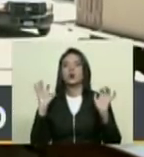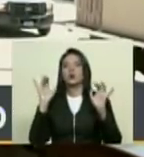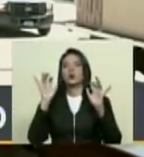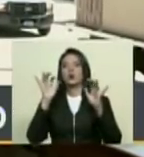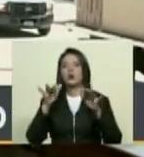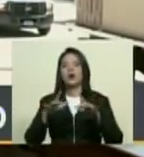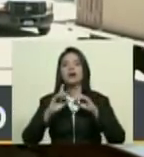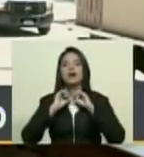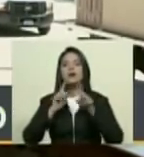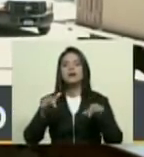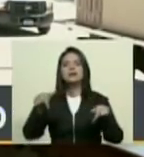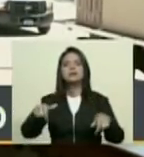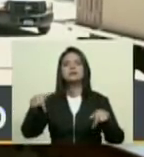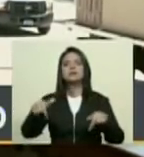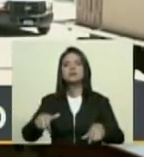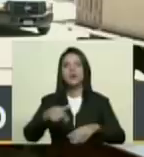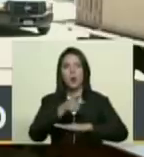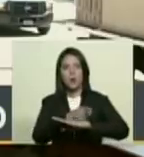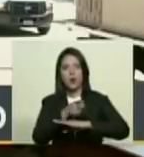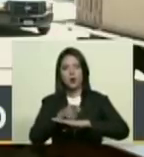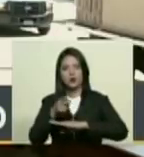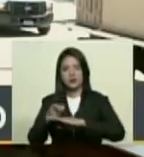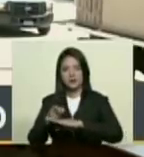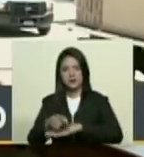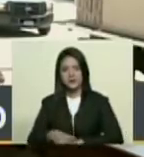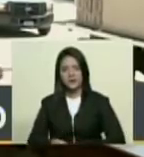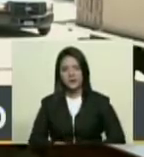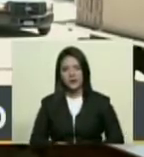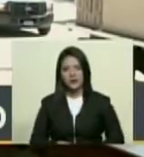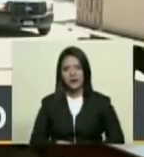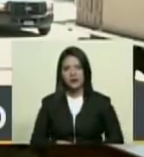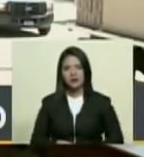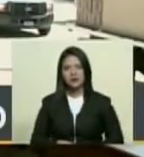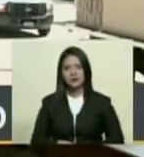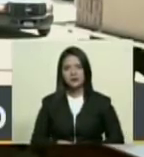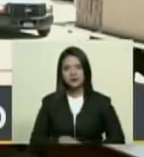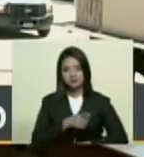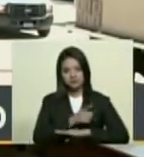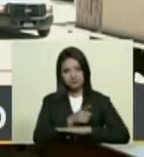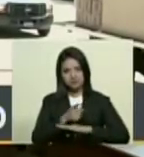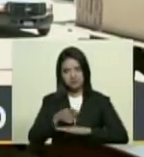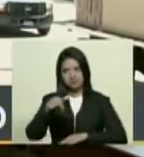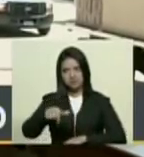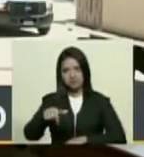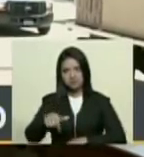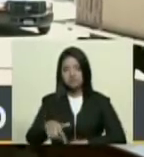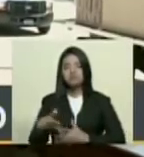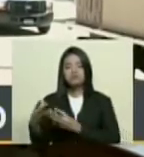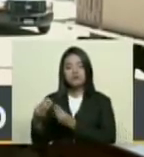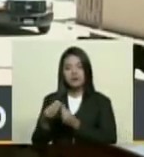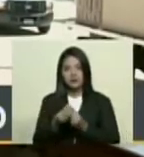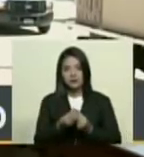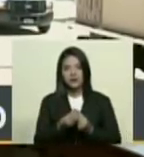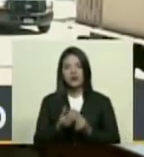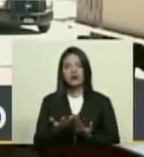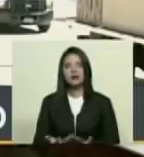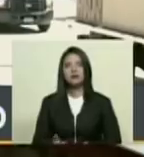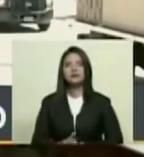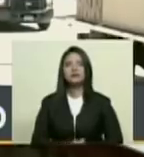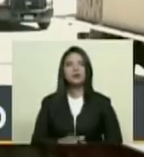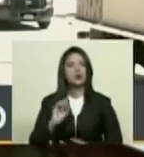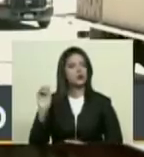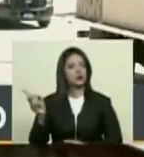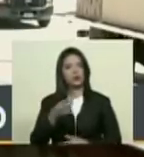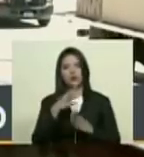avenida Los Próceres, en Fuerte Tiuna. Estoy acompañado por todos